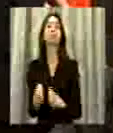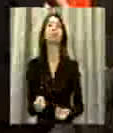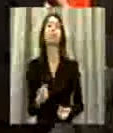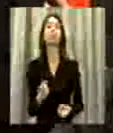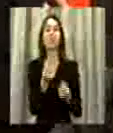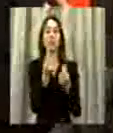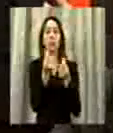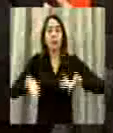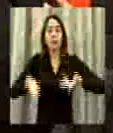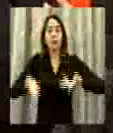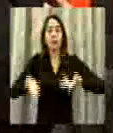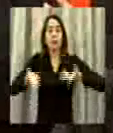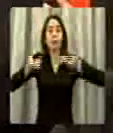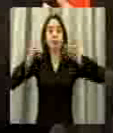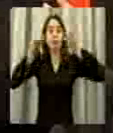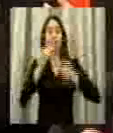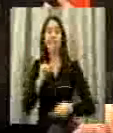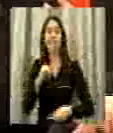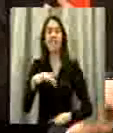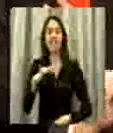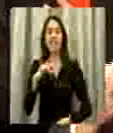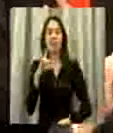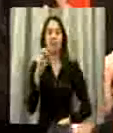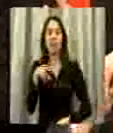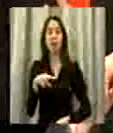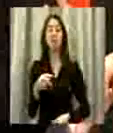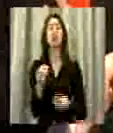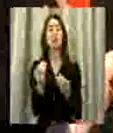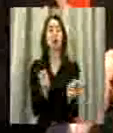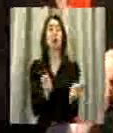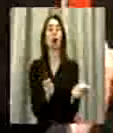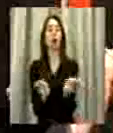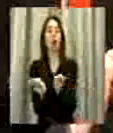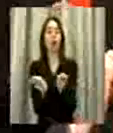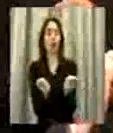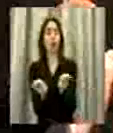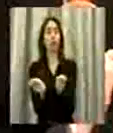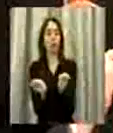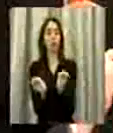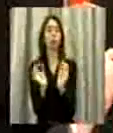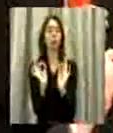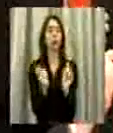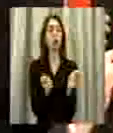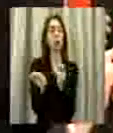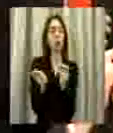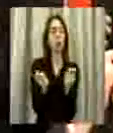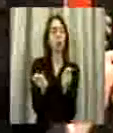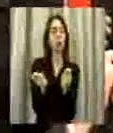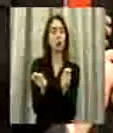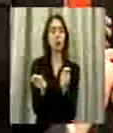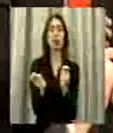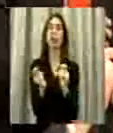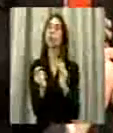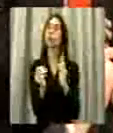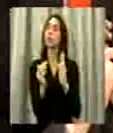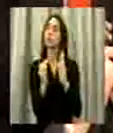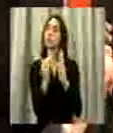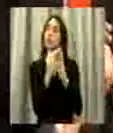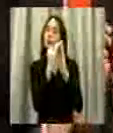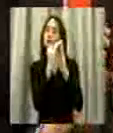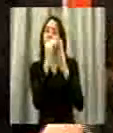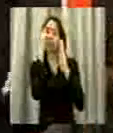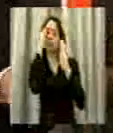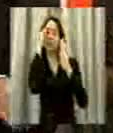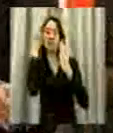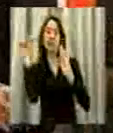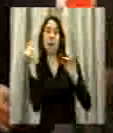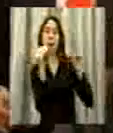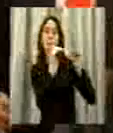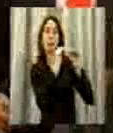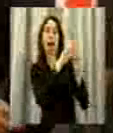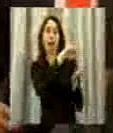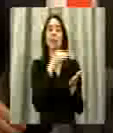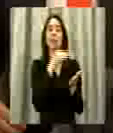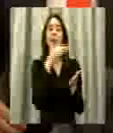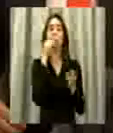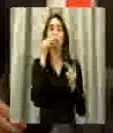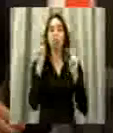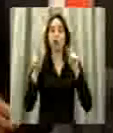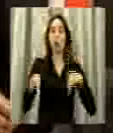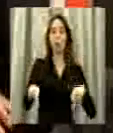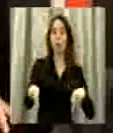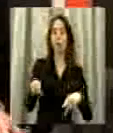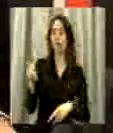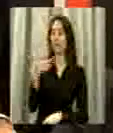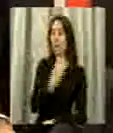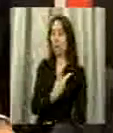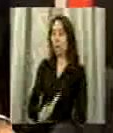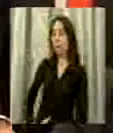inflación está bajo control. Está bajo control, está incluso bajo la meta del Banco Central. Por aquí me mira el